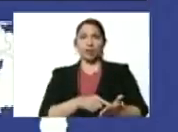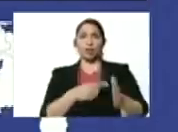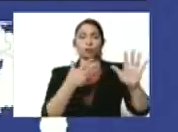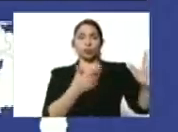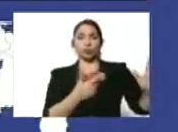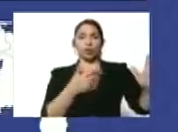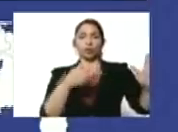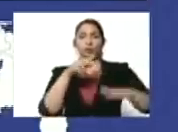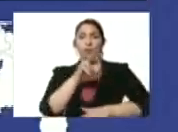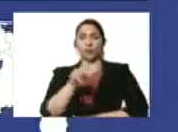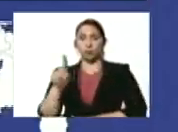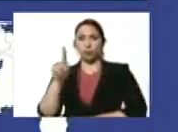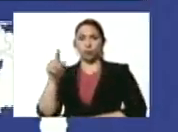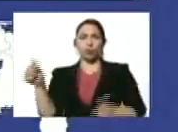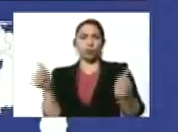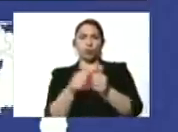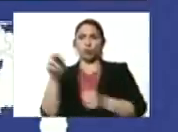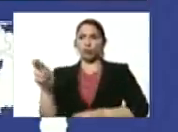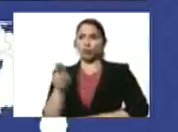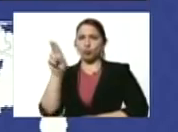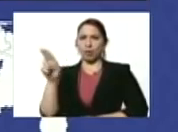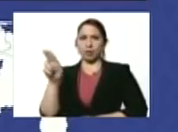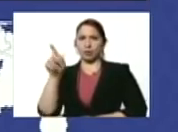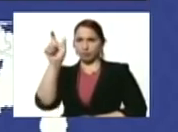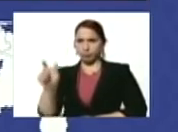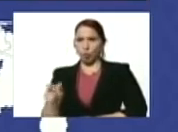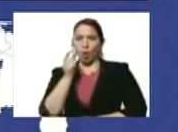1821, con Urdaneta dirigiendo